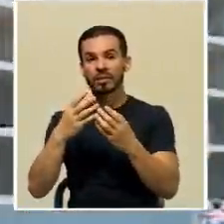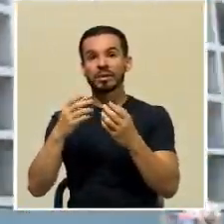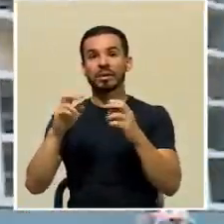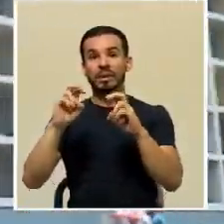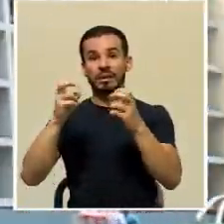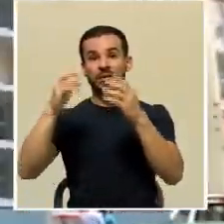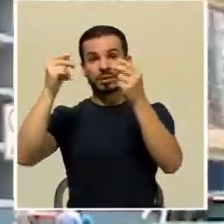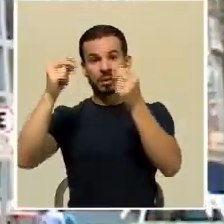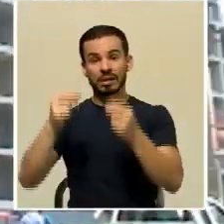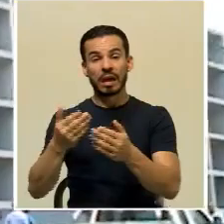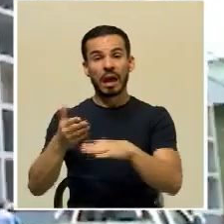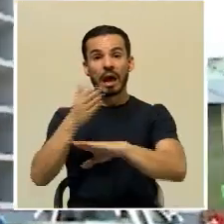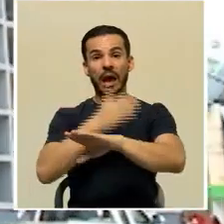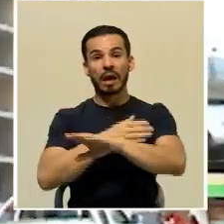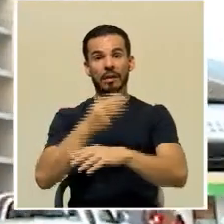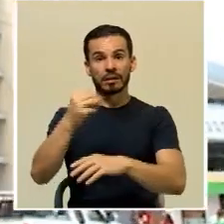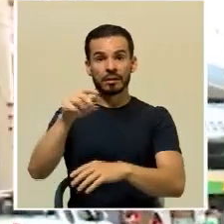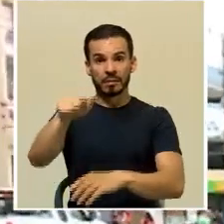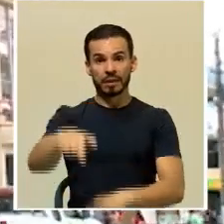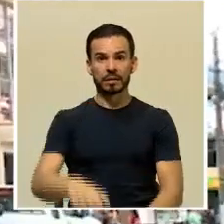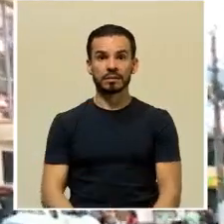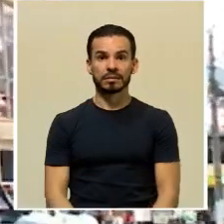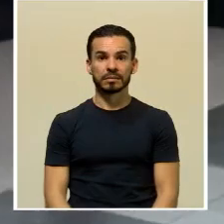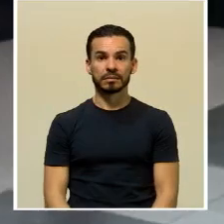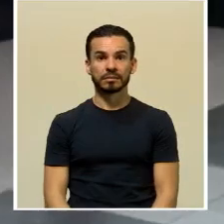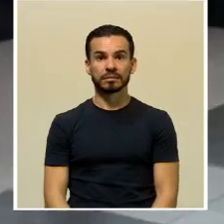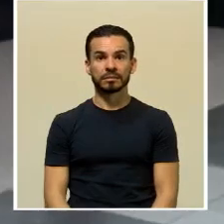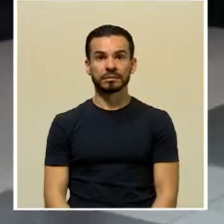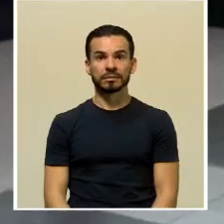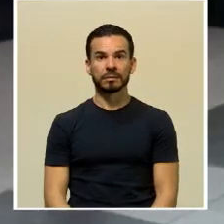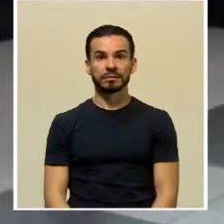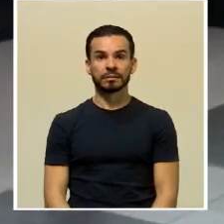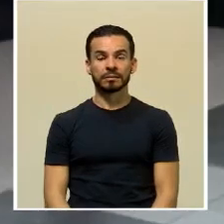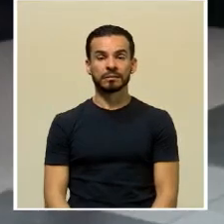Asuntos Hacendarios antes del próximo martes.